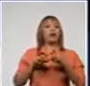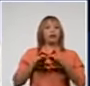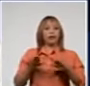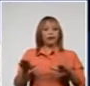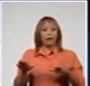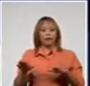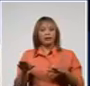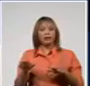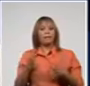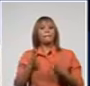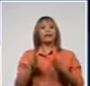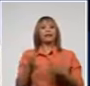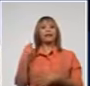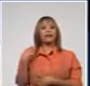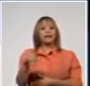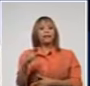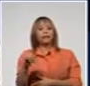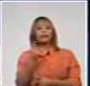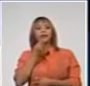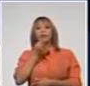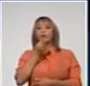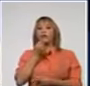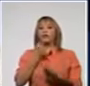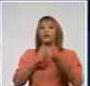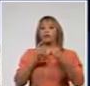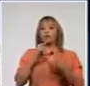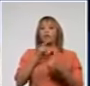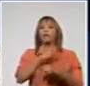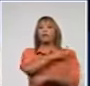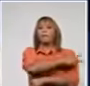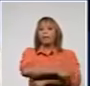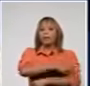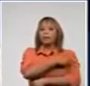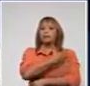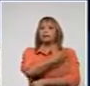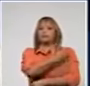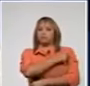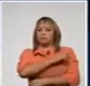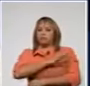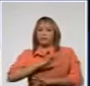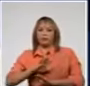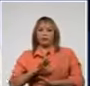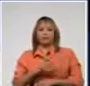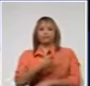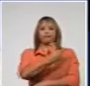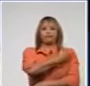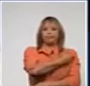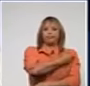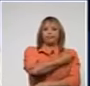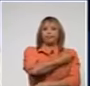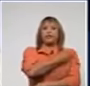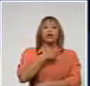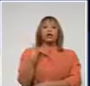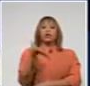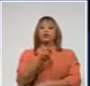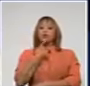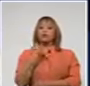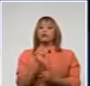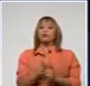ensayos, pues en algunos de estos países se está aplicando la vacuna. Nosotros,